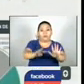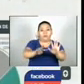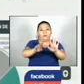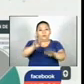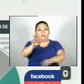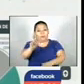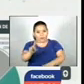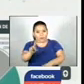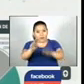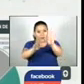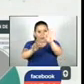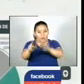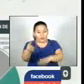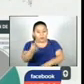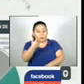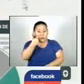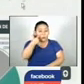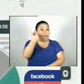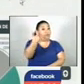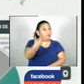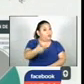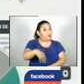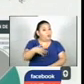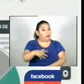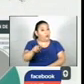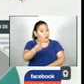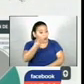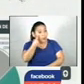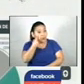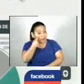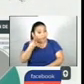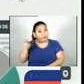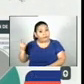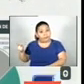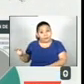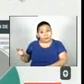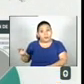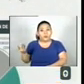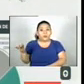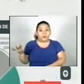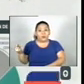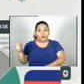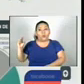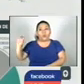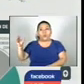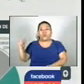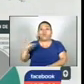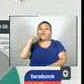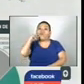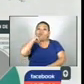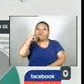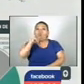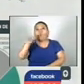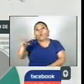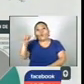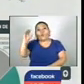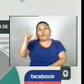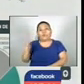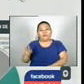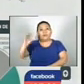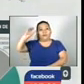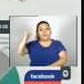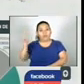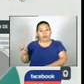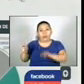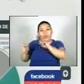71 personas en estado crítico. Hay que ponerle mucha atención a estos dos colores, el rojo y el naranja, que son las personas